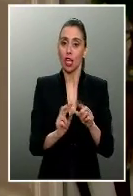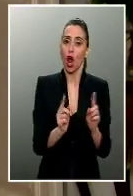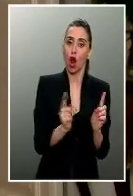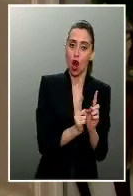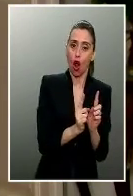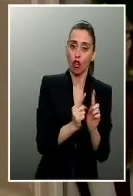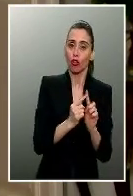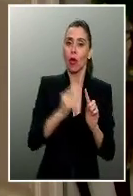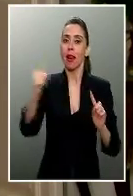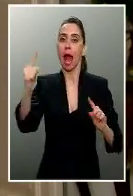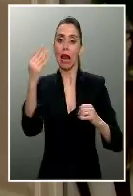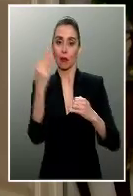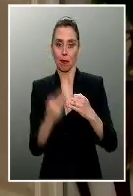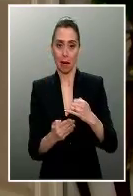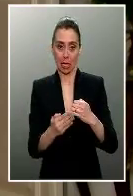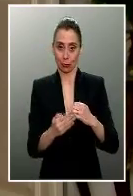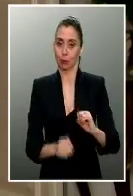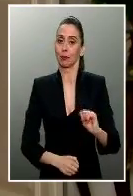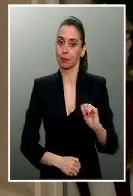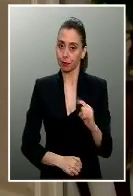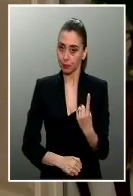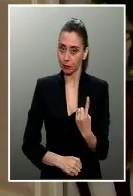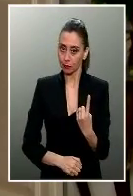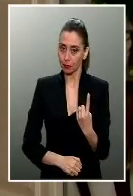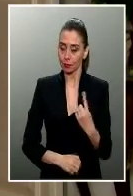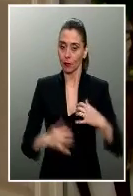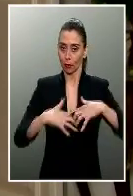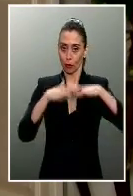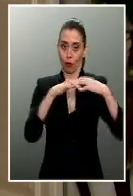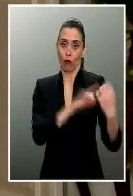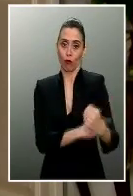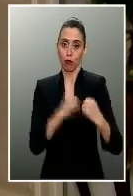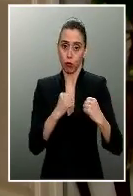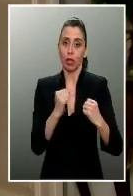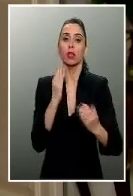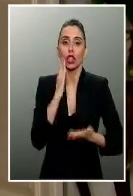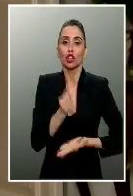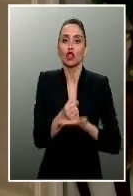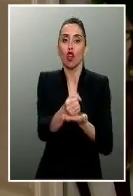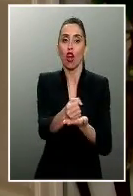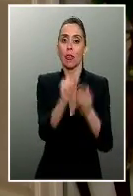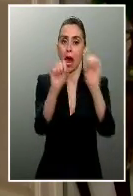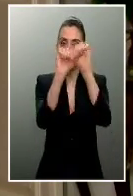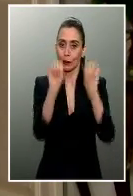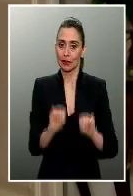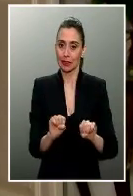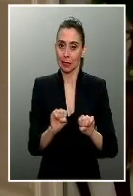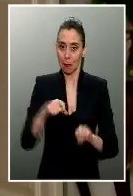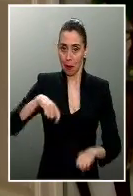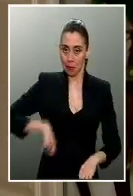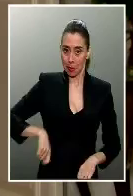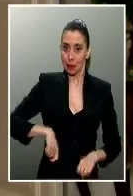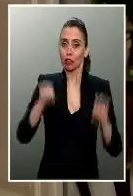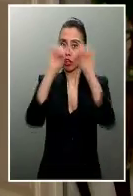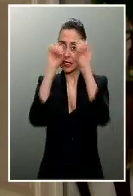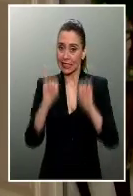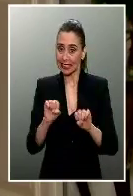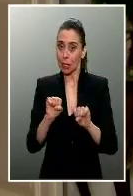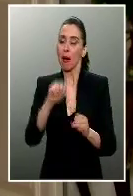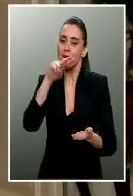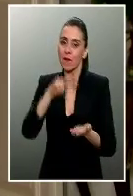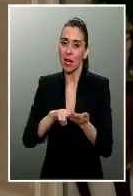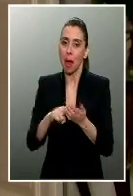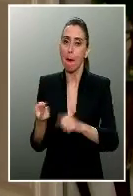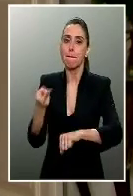corto y largo plazo primero fortaleceremos el carácter solidario del sistema nuestro sistema debe ser verdaderamente